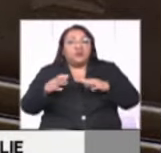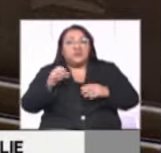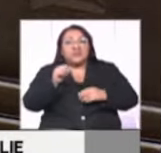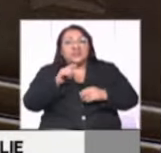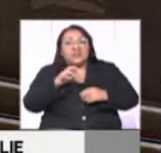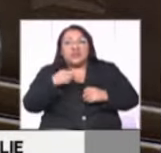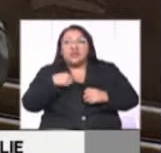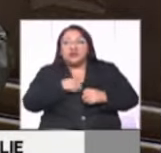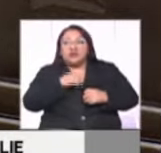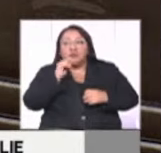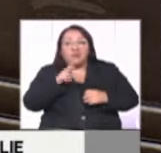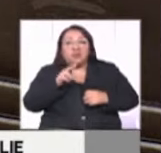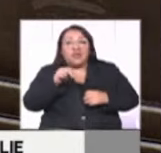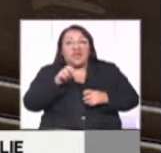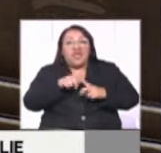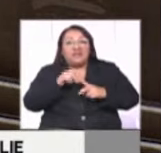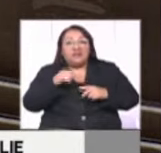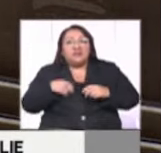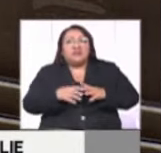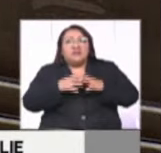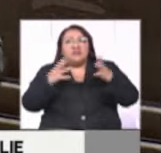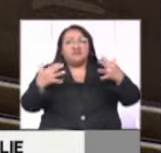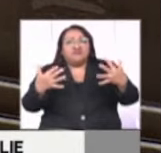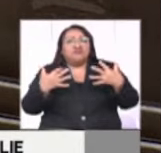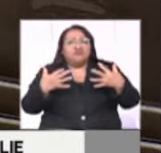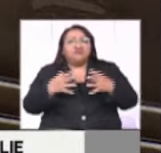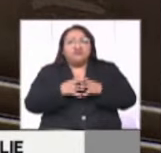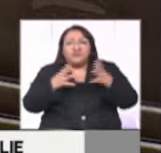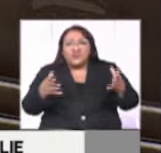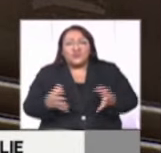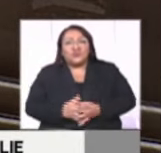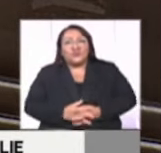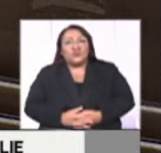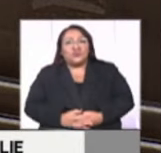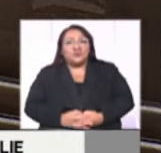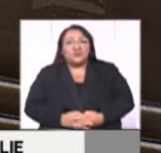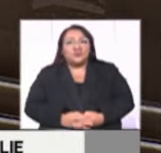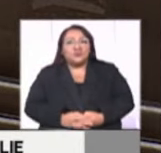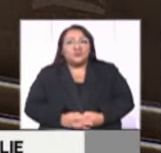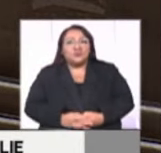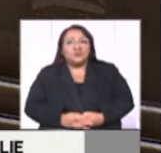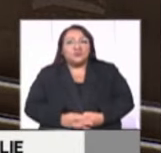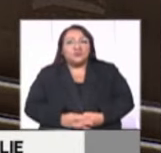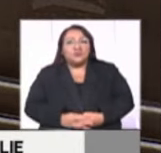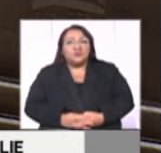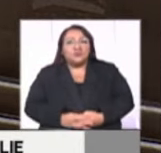que nosotros vemos en Netflix que tienen gran acogida.